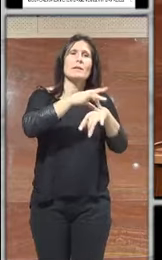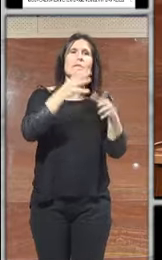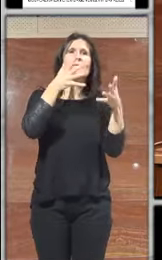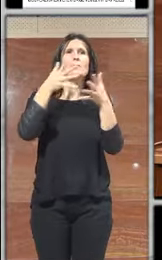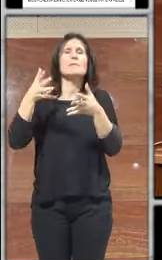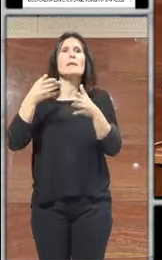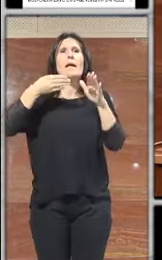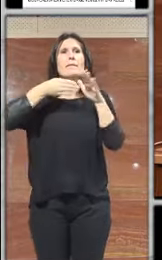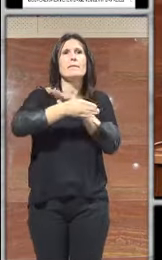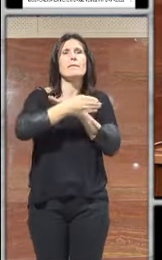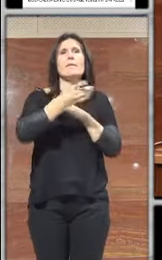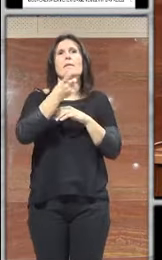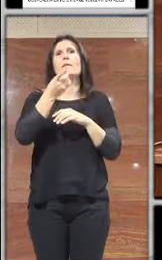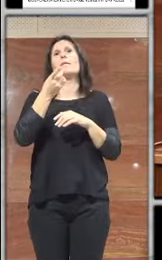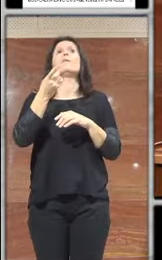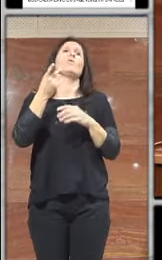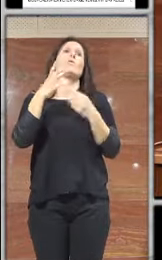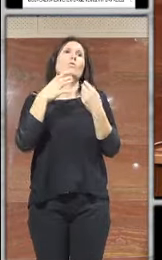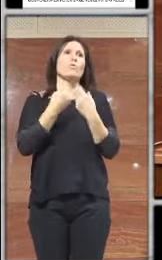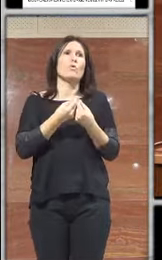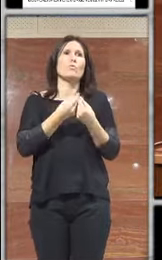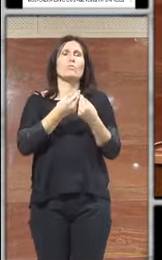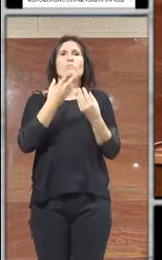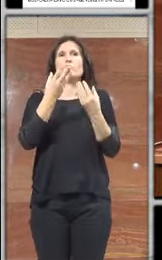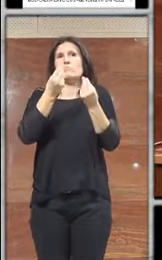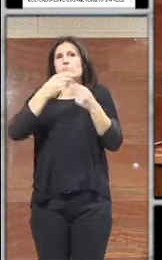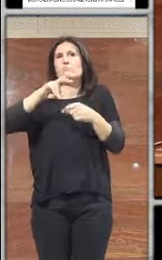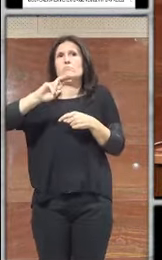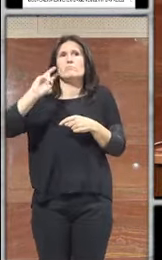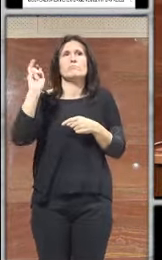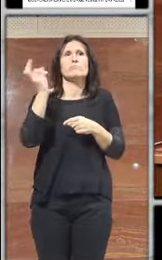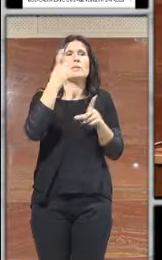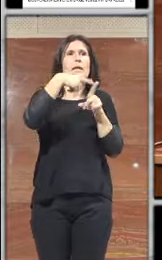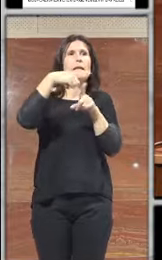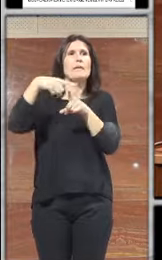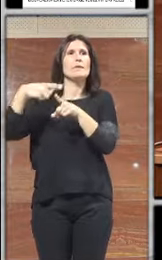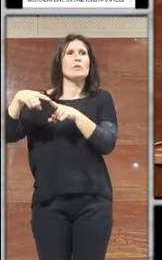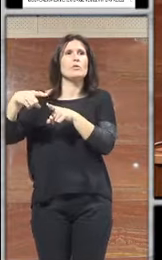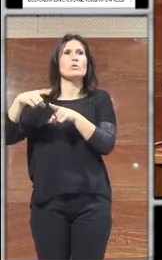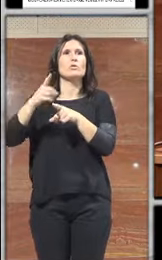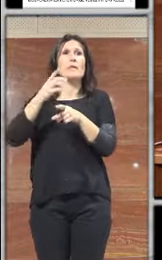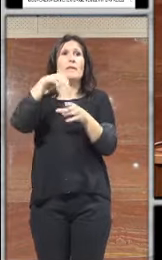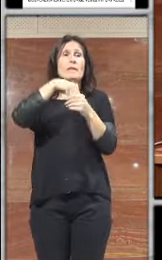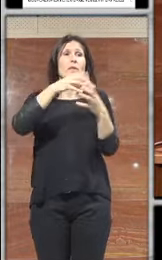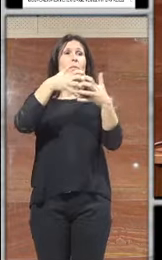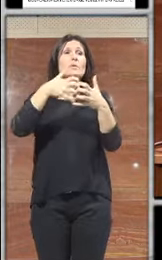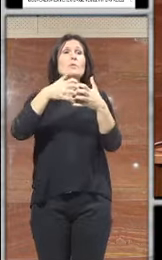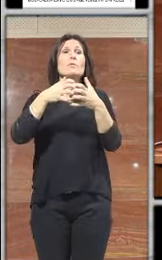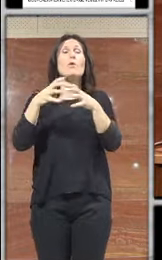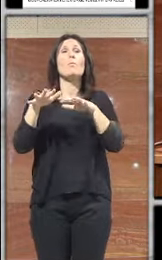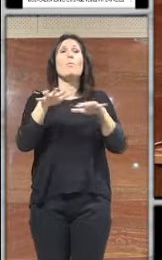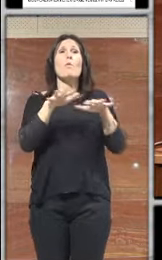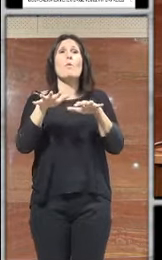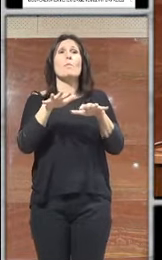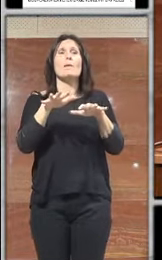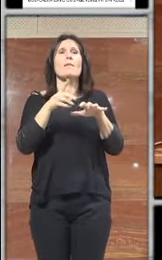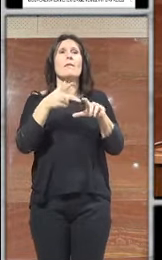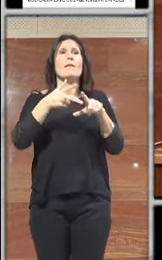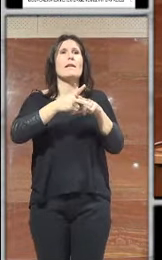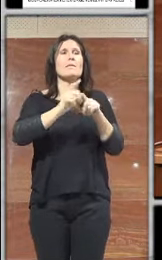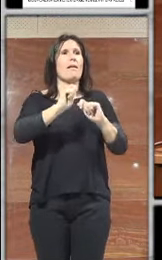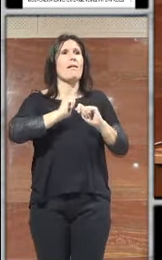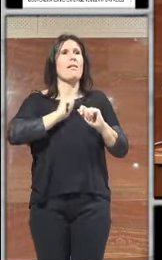generación de rutas accesibles, con un montón de elementos en los que el dispositivo móvil puede ser una herramienta